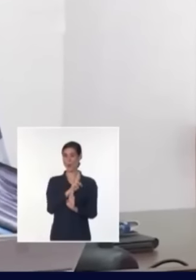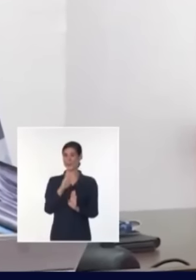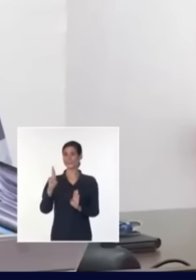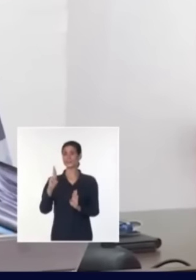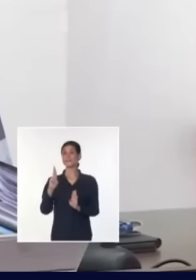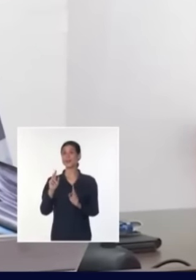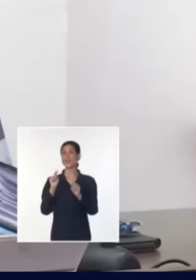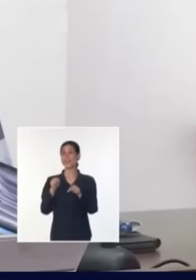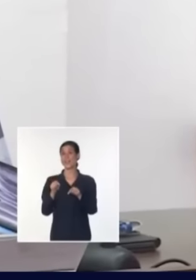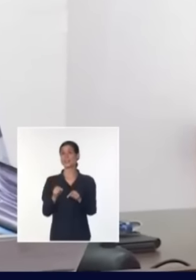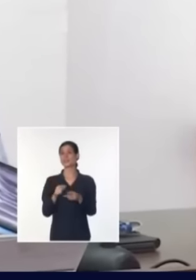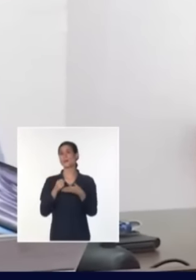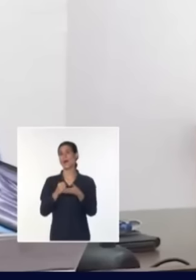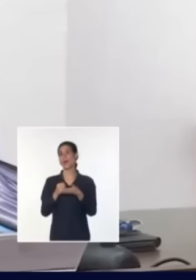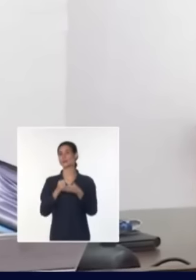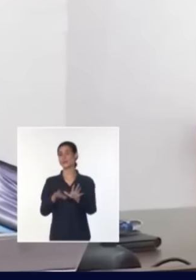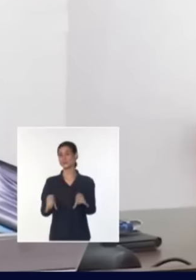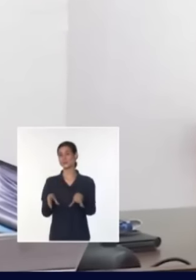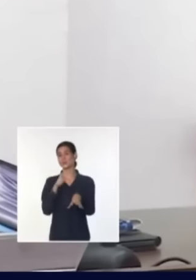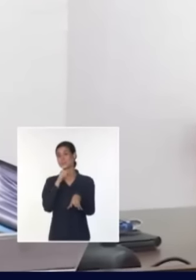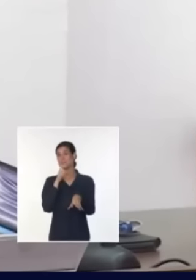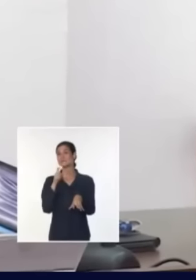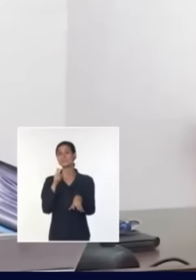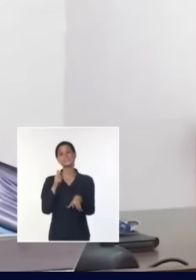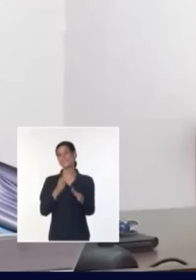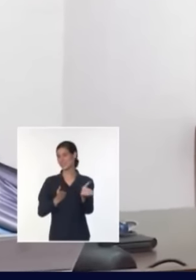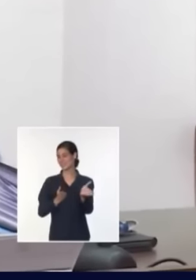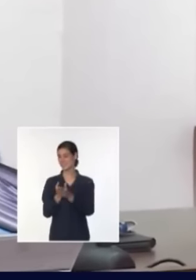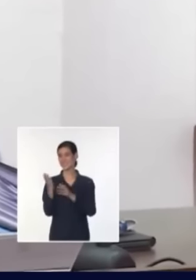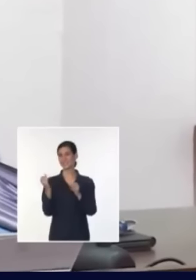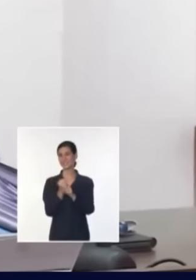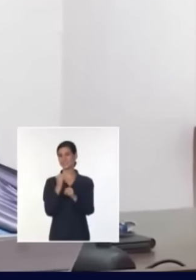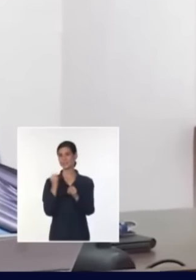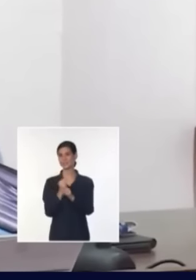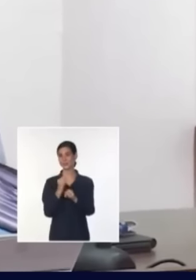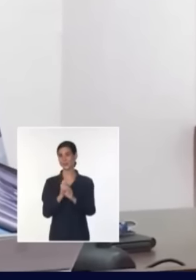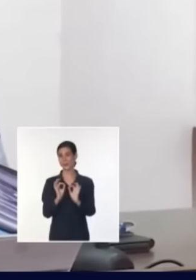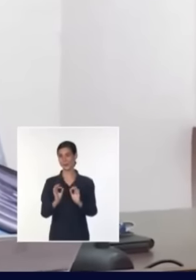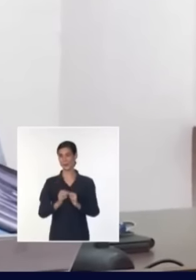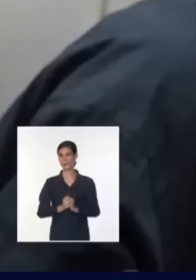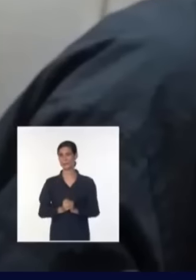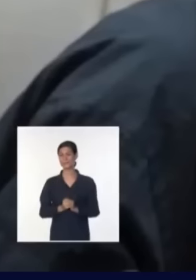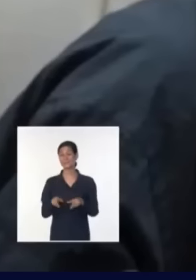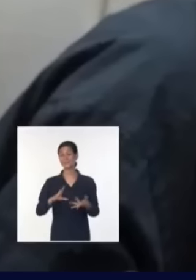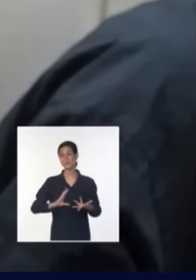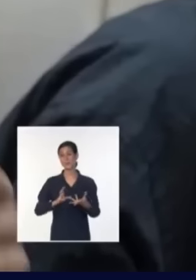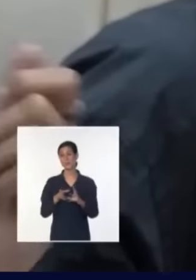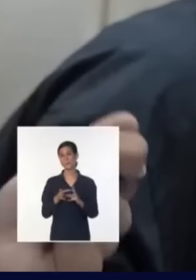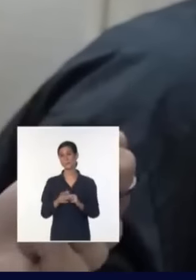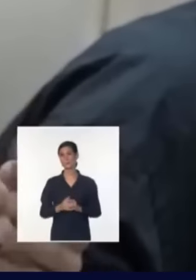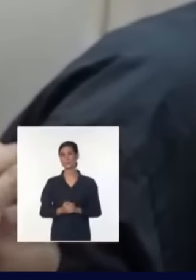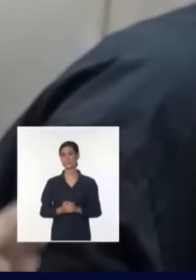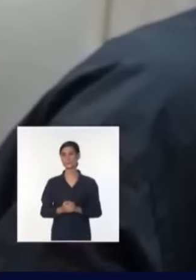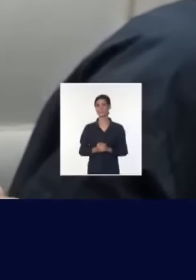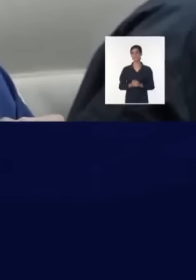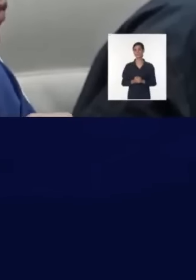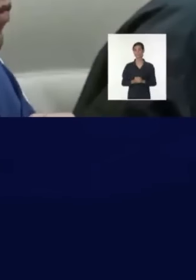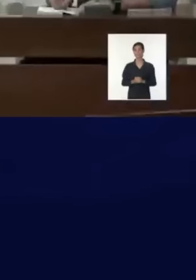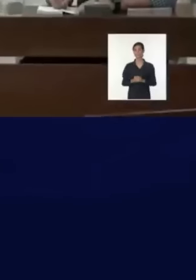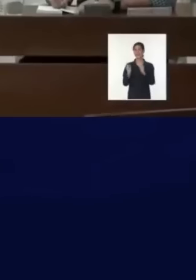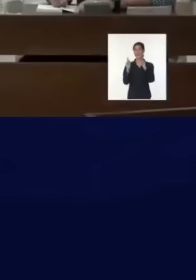uno de los tiempos más difíciles, más desafiantes, más complejos. Varios acuerdos.